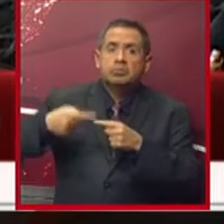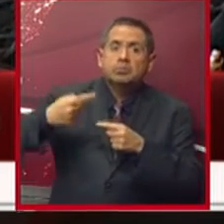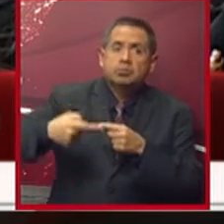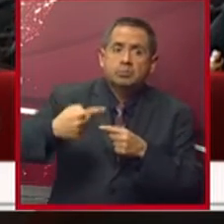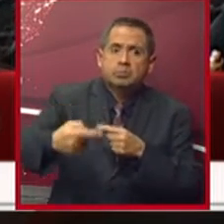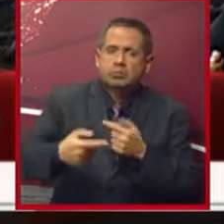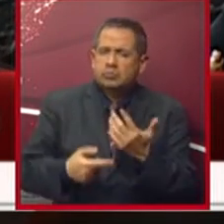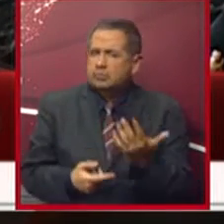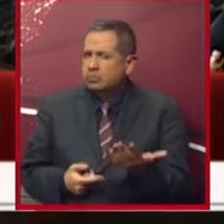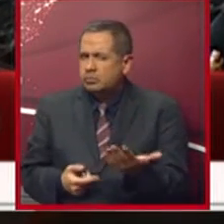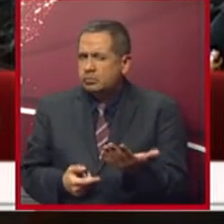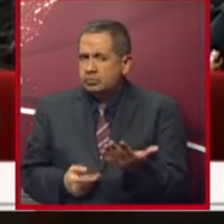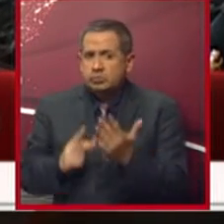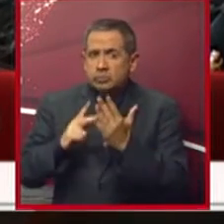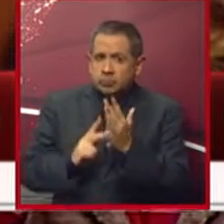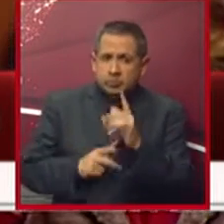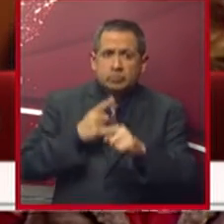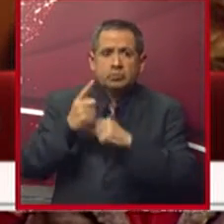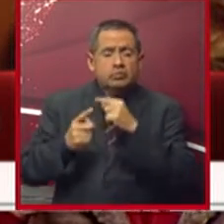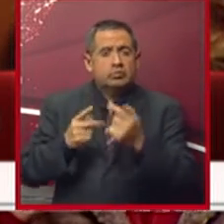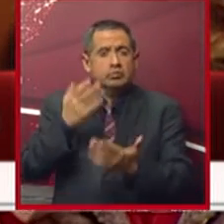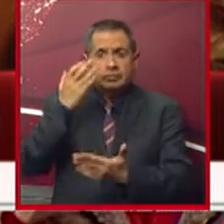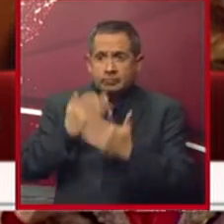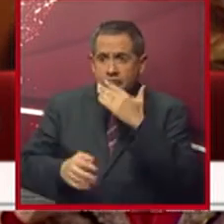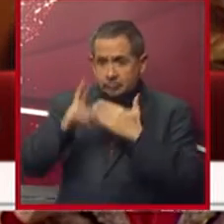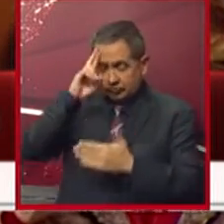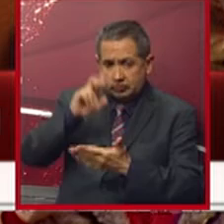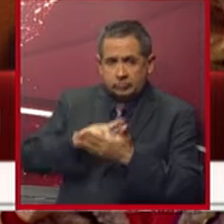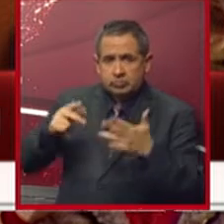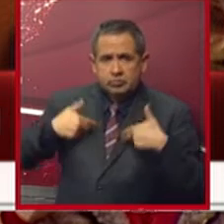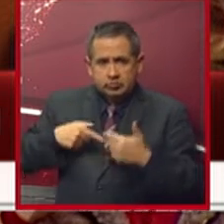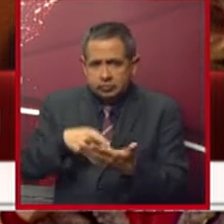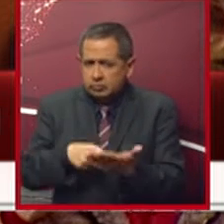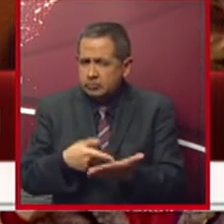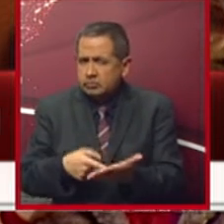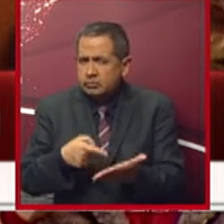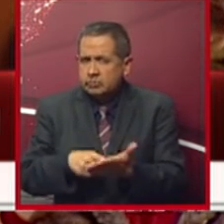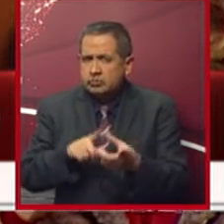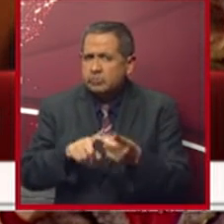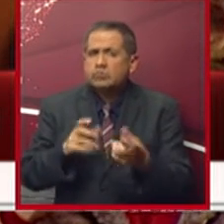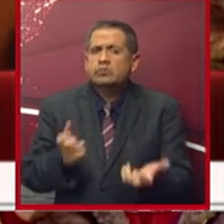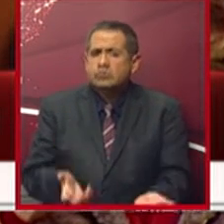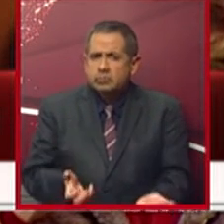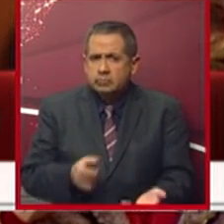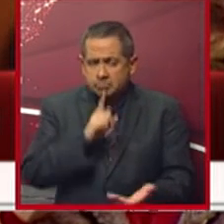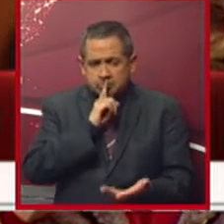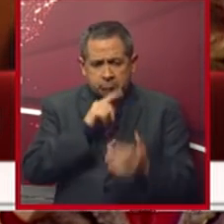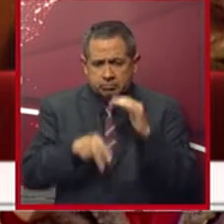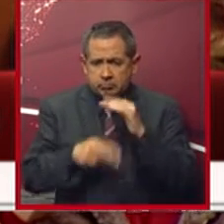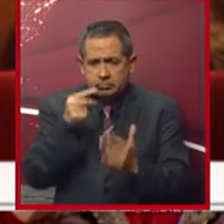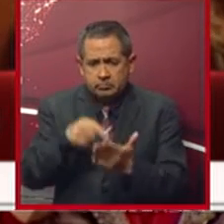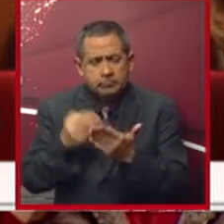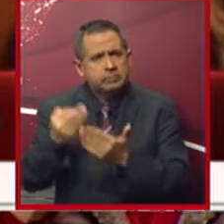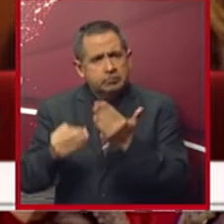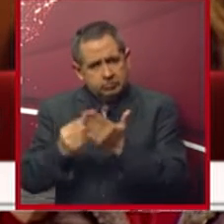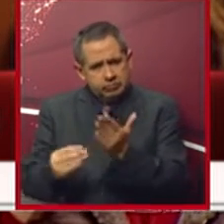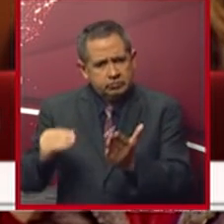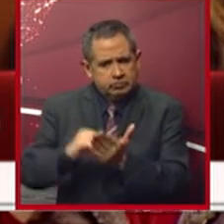permite inferir que no volverán a suceder las grandes violaciones de derechos humanos que se cometieron en el pasado.